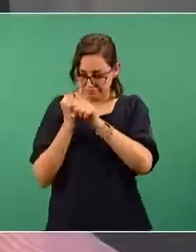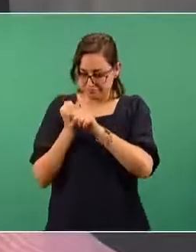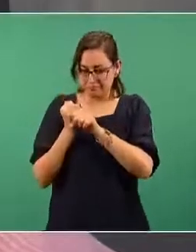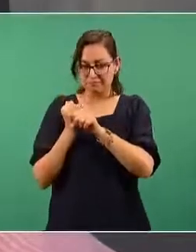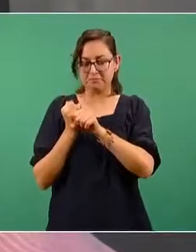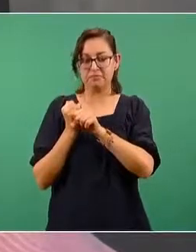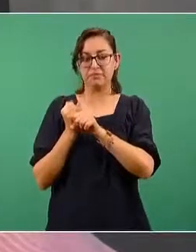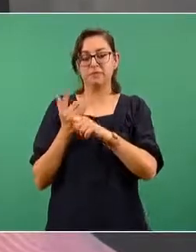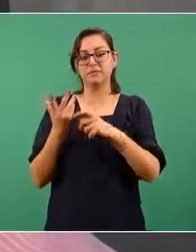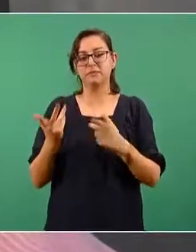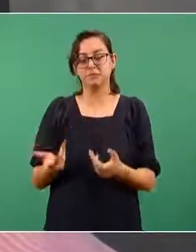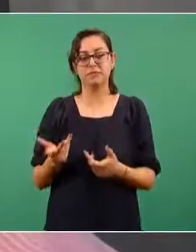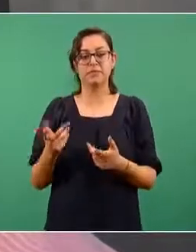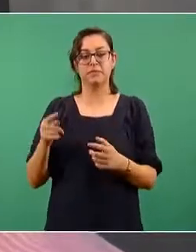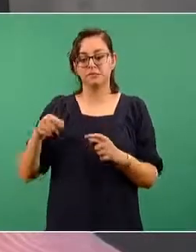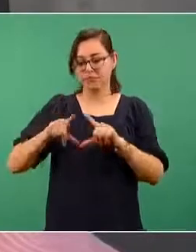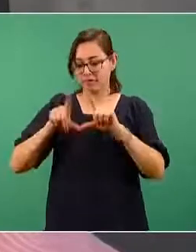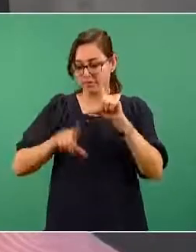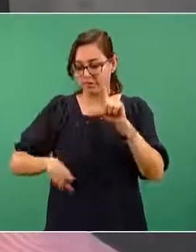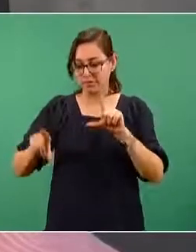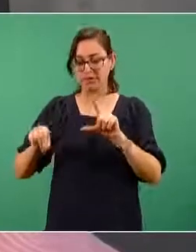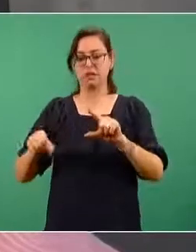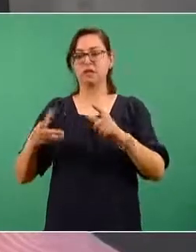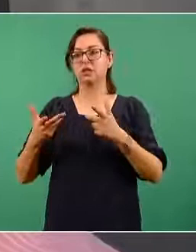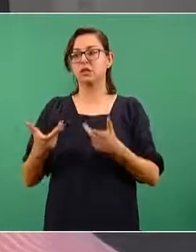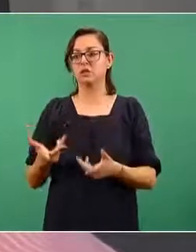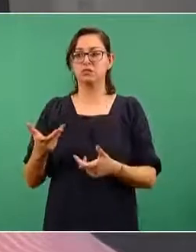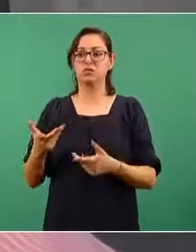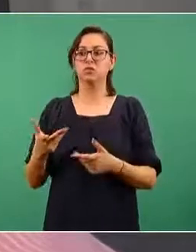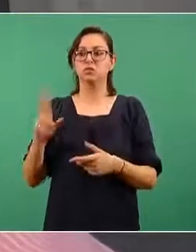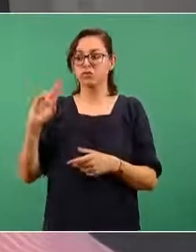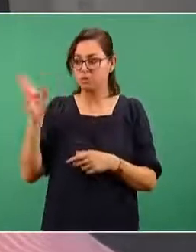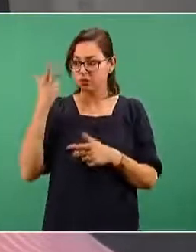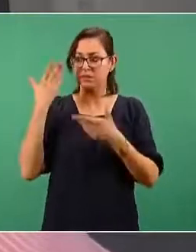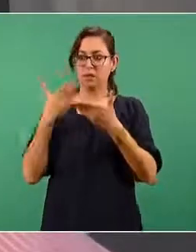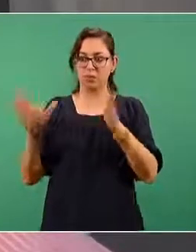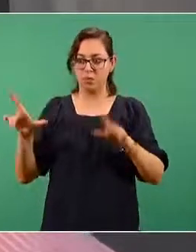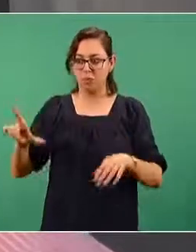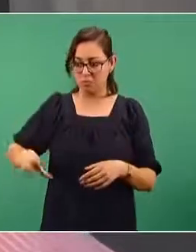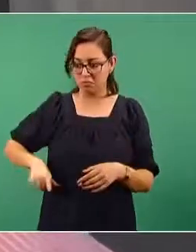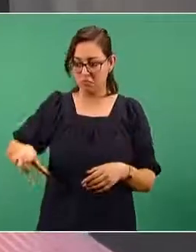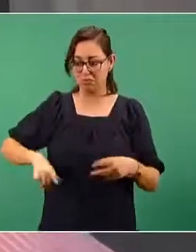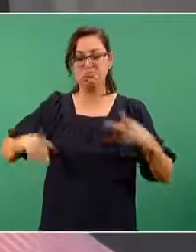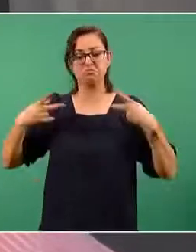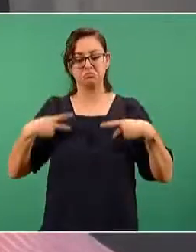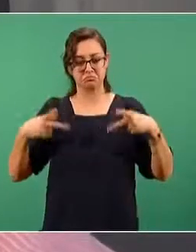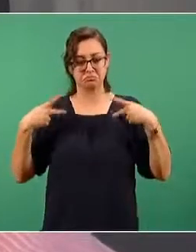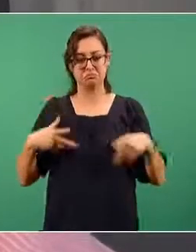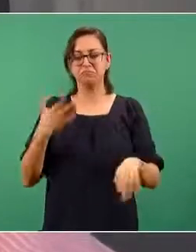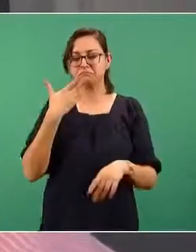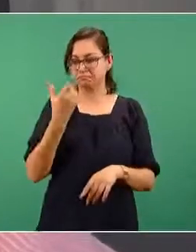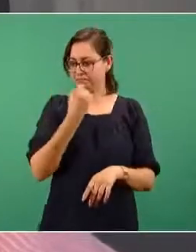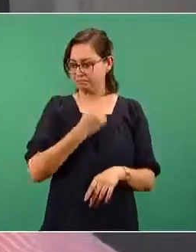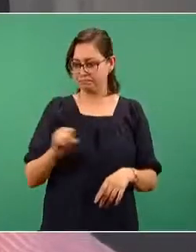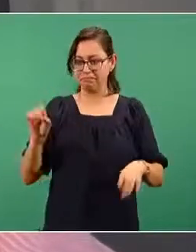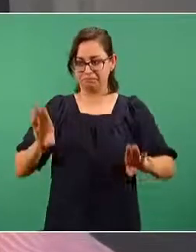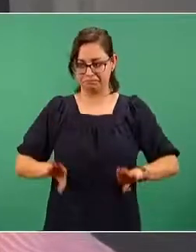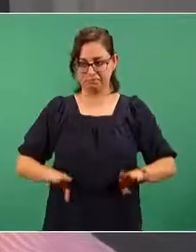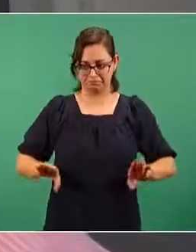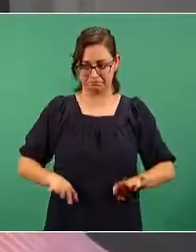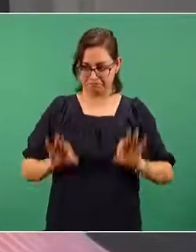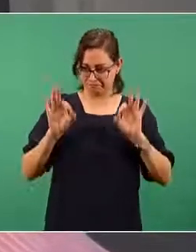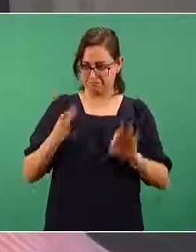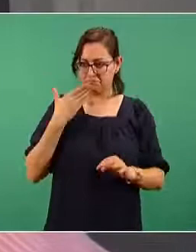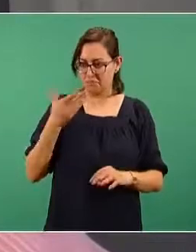nacionales, particularmente los públicos, tienen personas muy talentosas, muy competentes y tienen sistemas de gestión que estimulan a